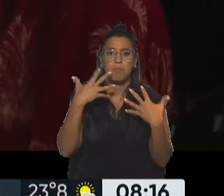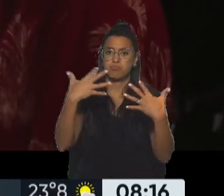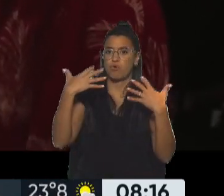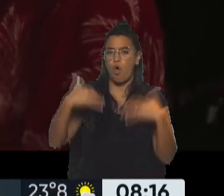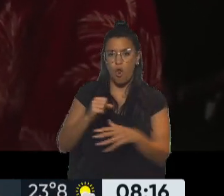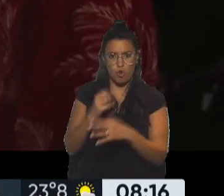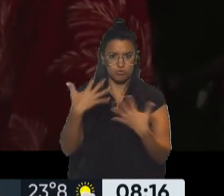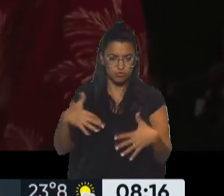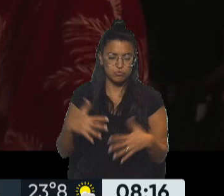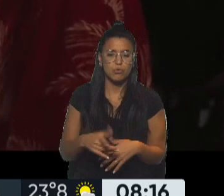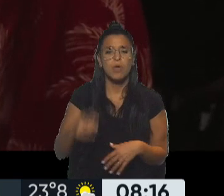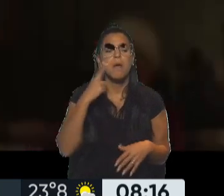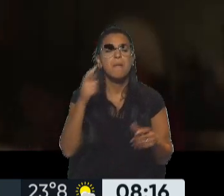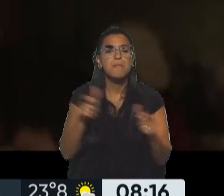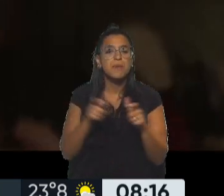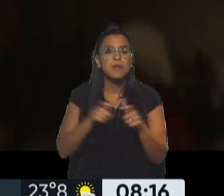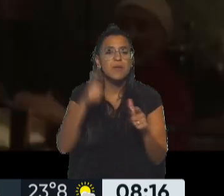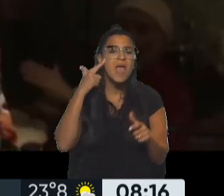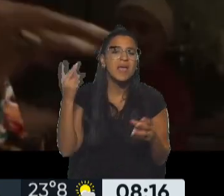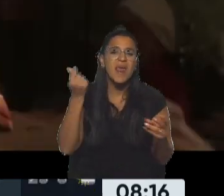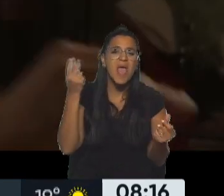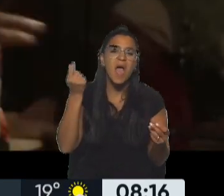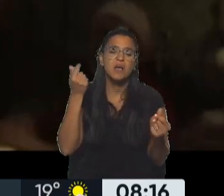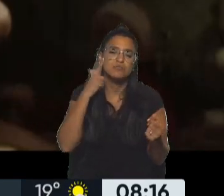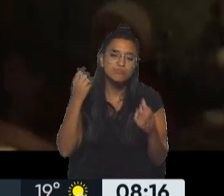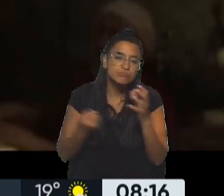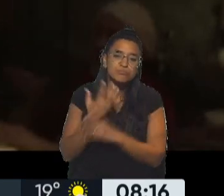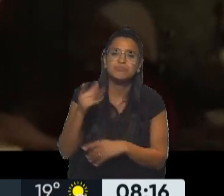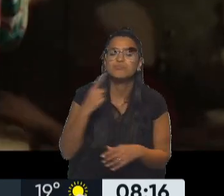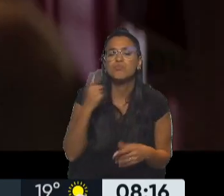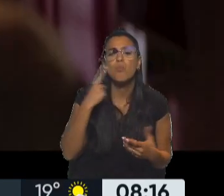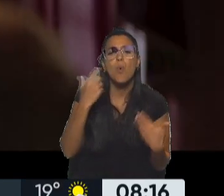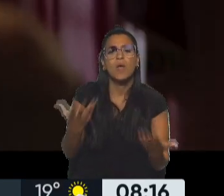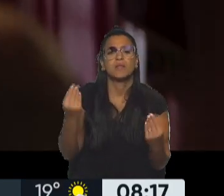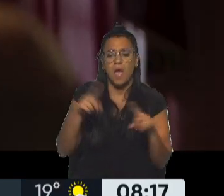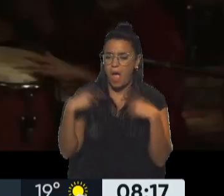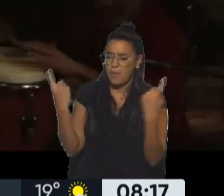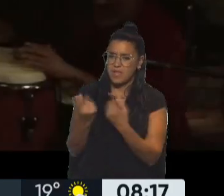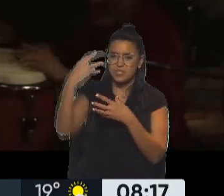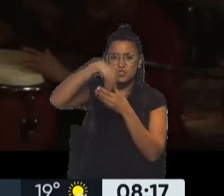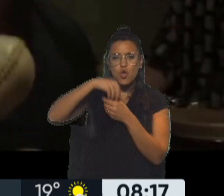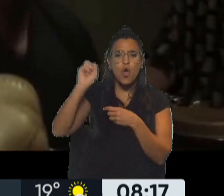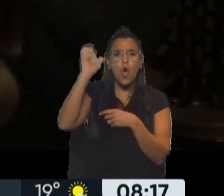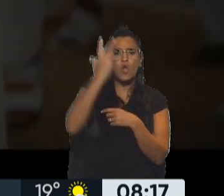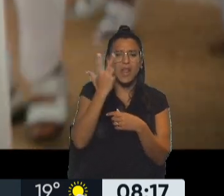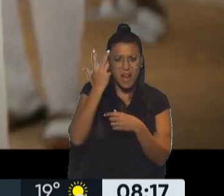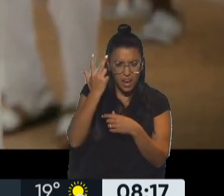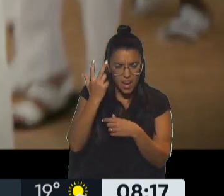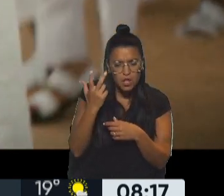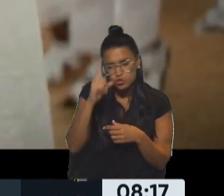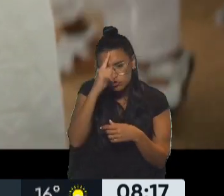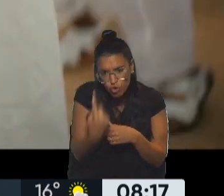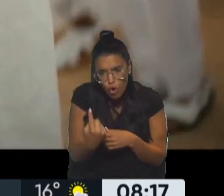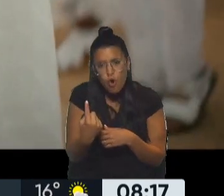La película pone el foco en su creación y en su oscuridad, mostrándolo en habitaciones de hotel, en